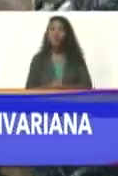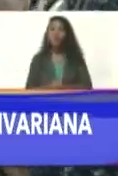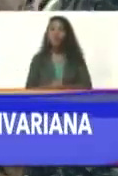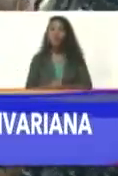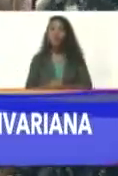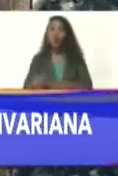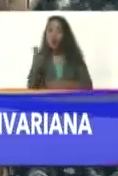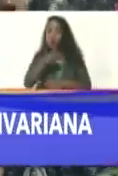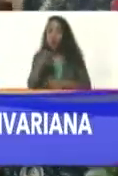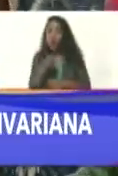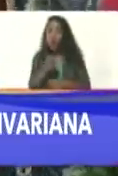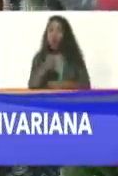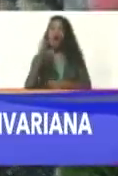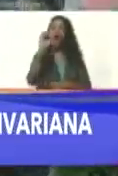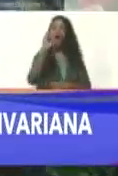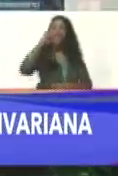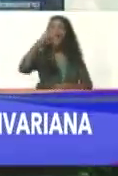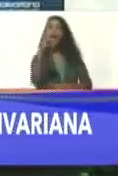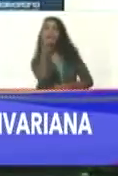Buscan a ONG,